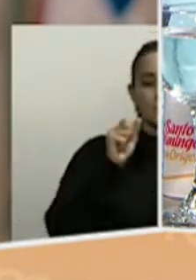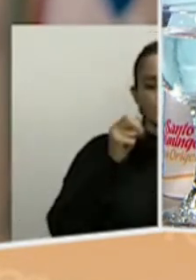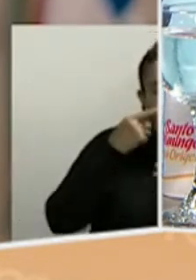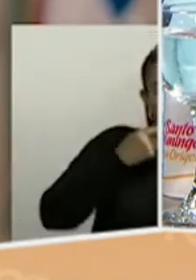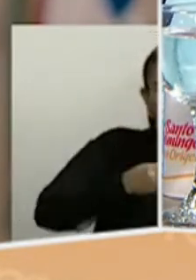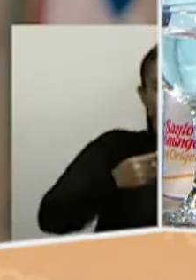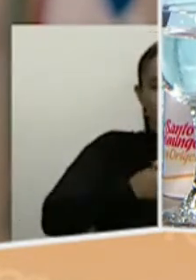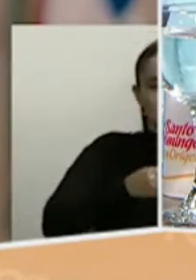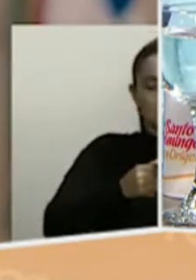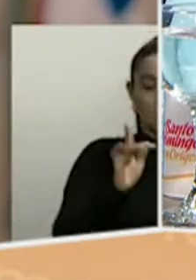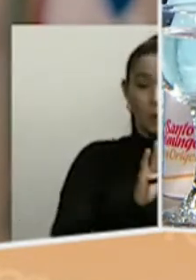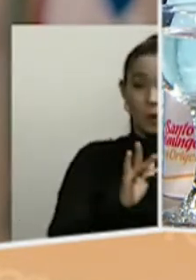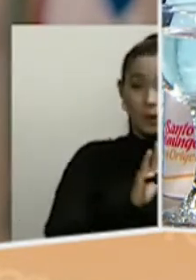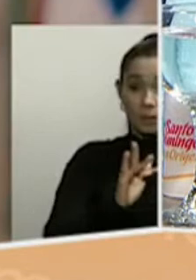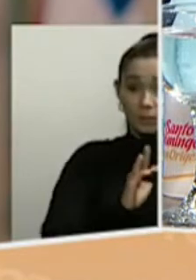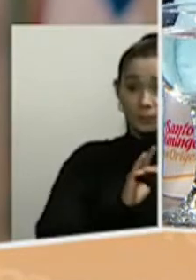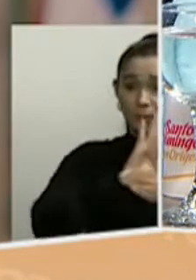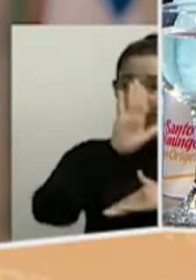porquería